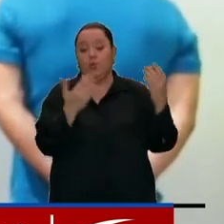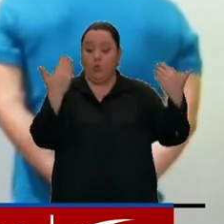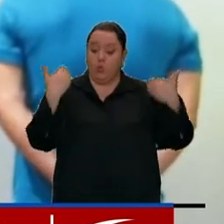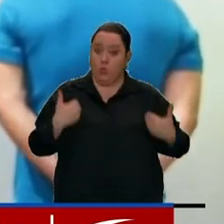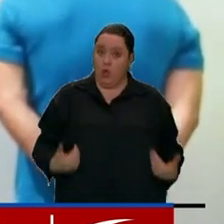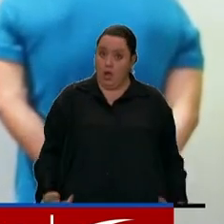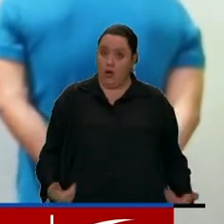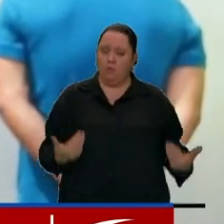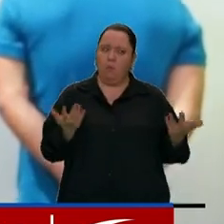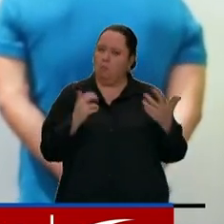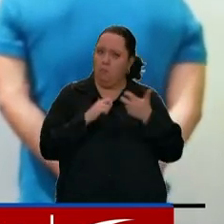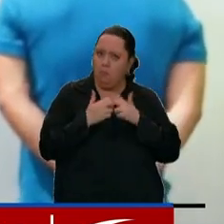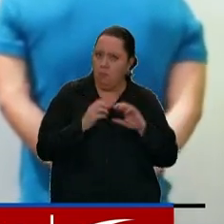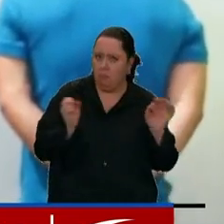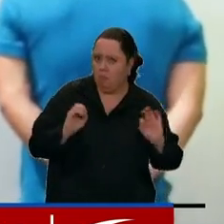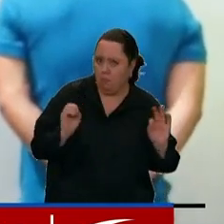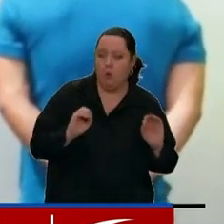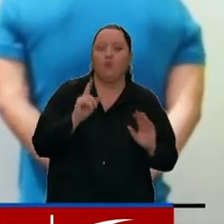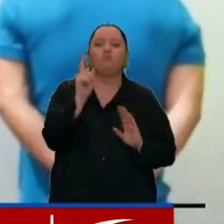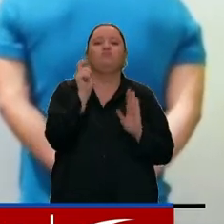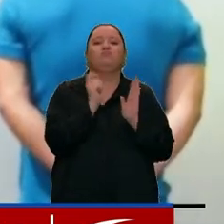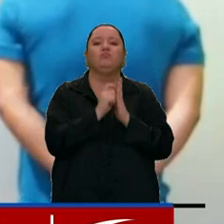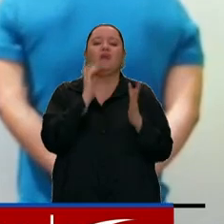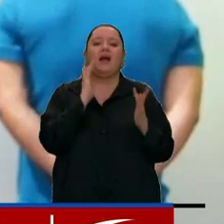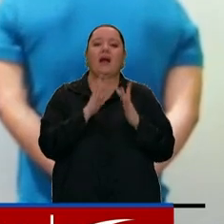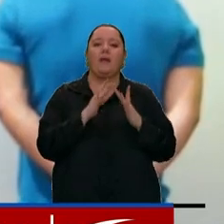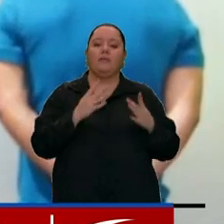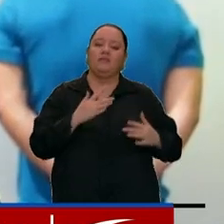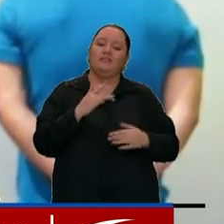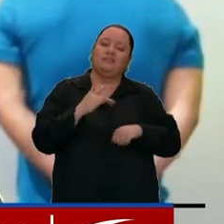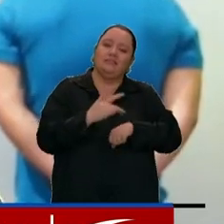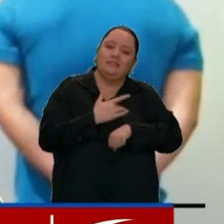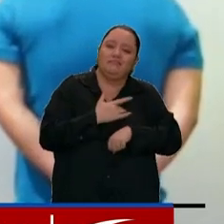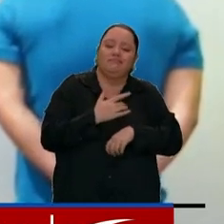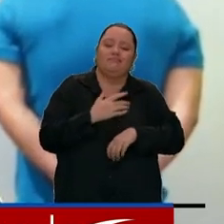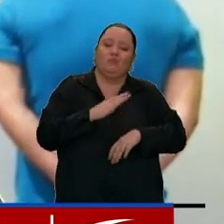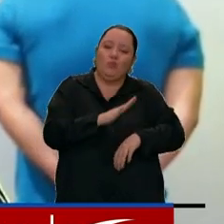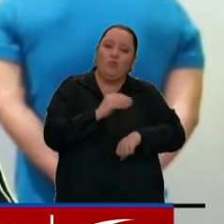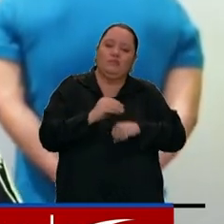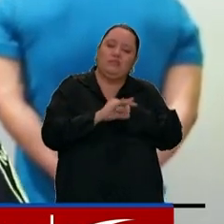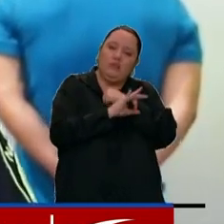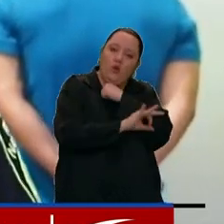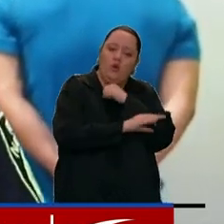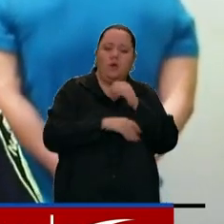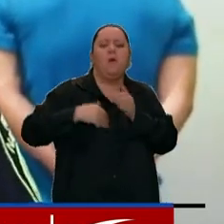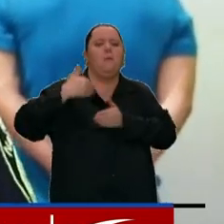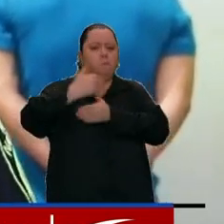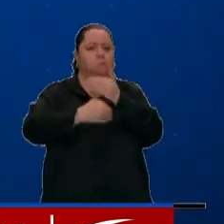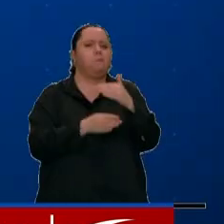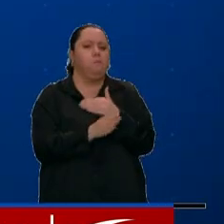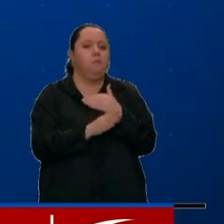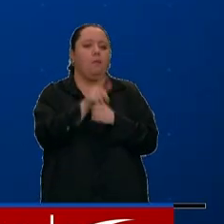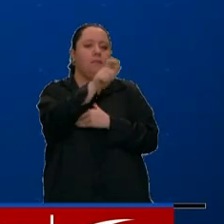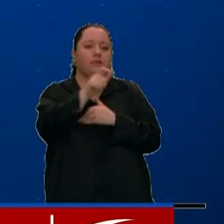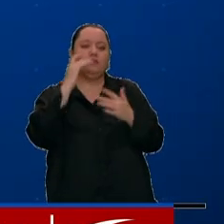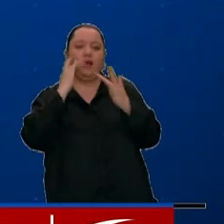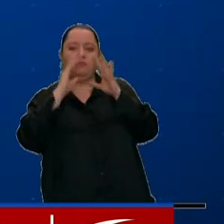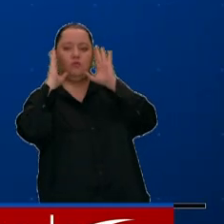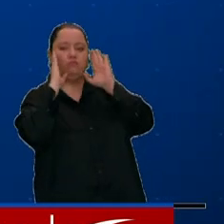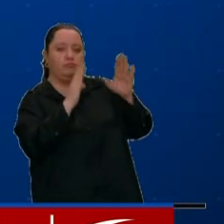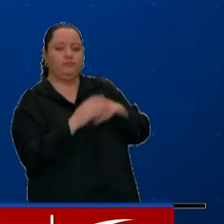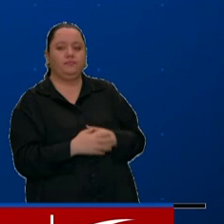no tenemos inconvenientes el problema ya es en la parte anímica y psicológica que ya continuamos los tratamientos con el personal de sanidad